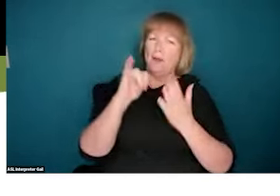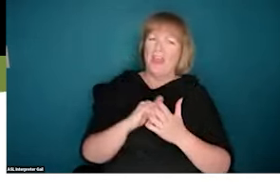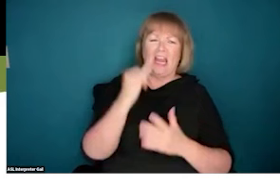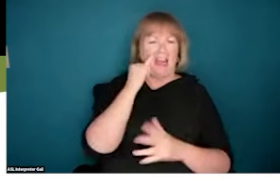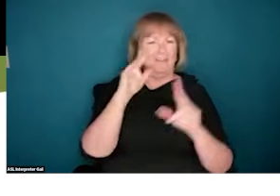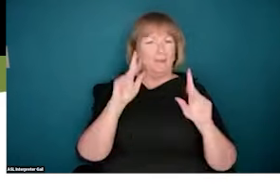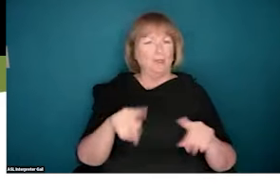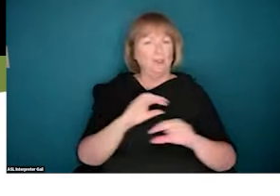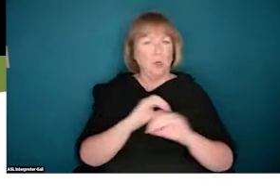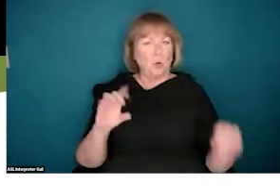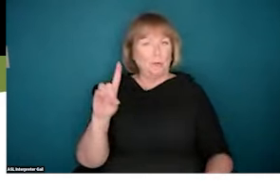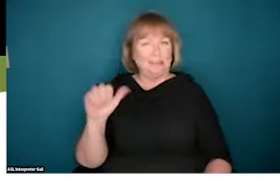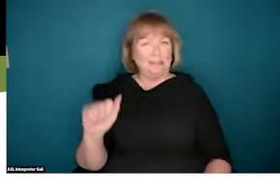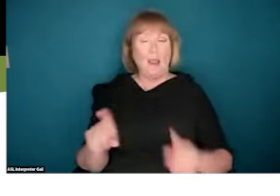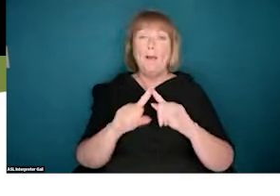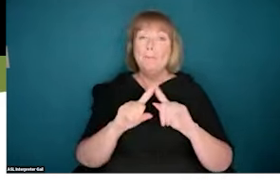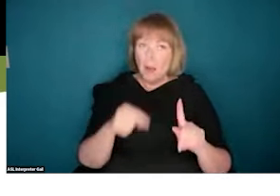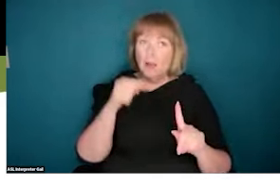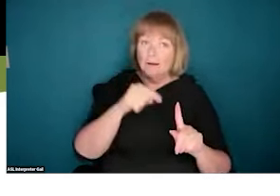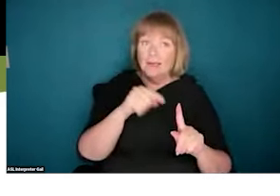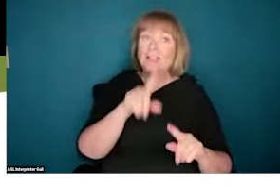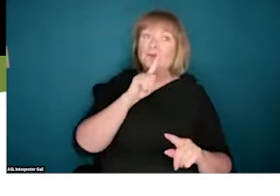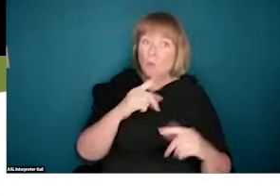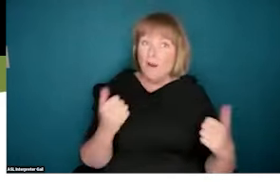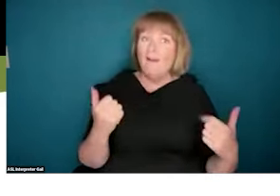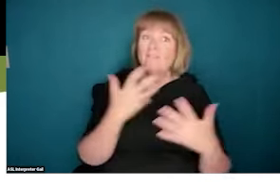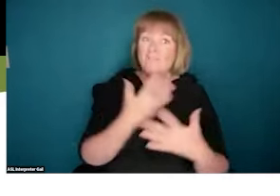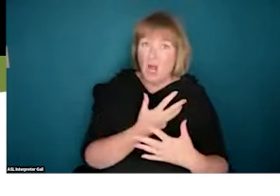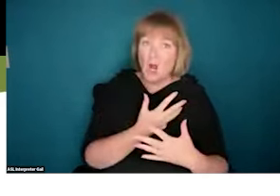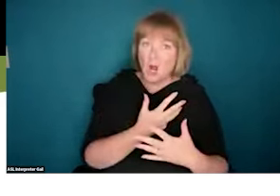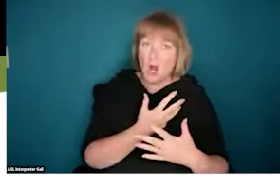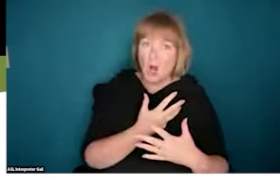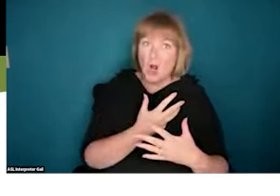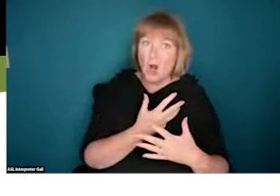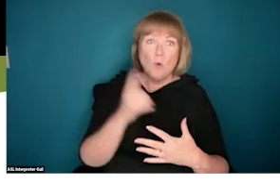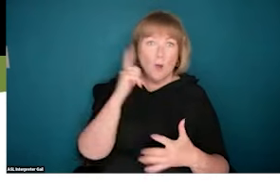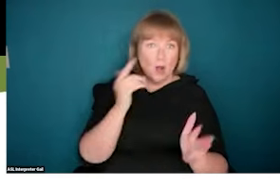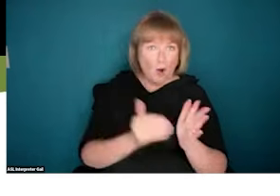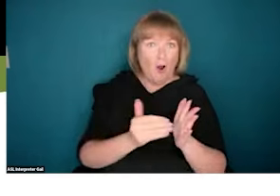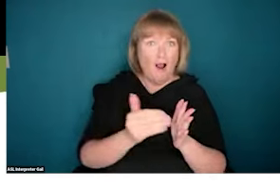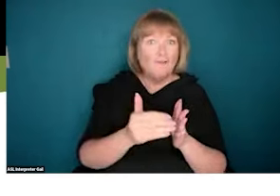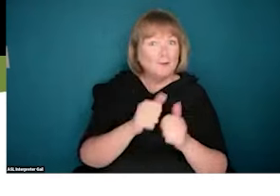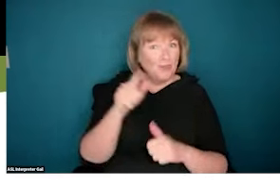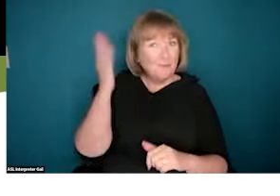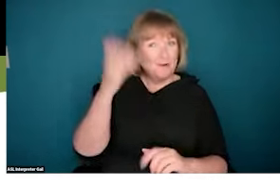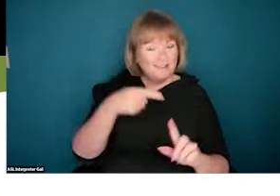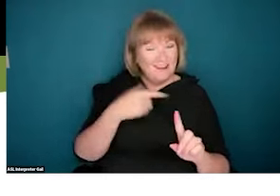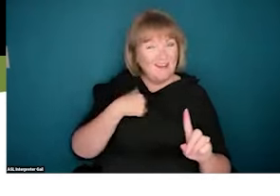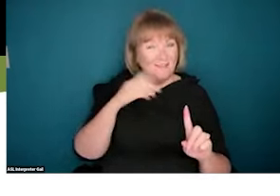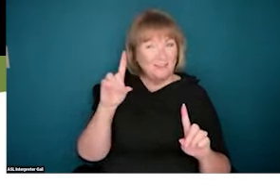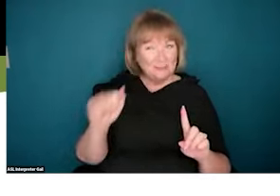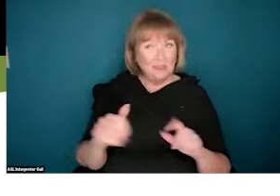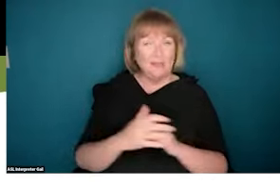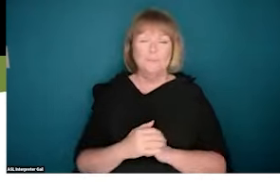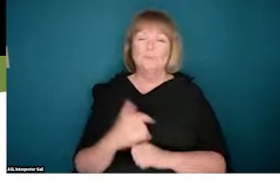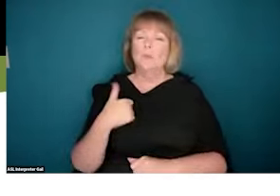o peligrosas a ellos mismos. Y estamos hablando de todo el mundo, con o sin discapacidad. Siempre es un